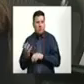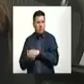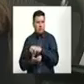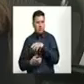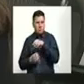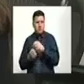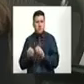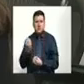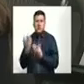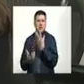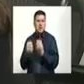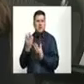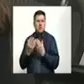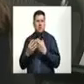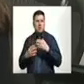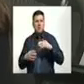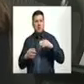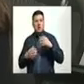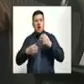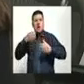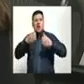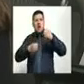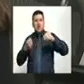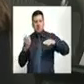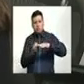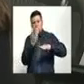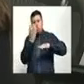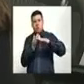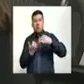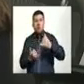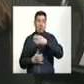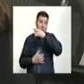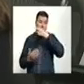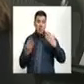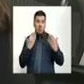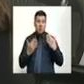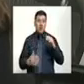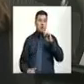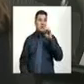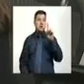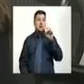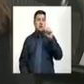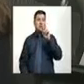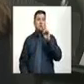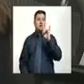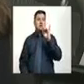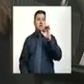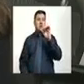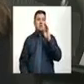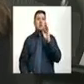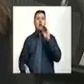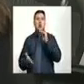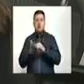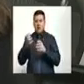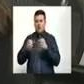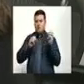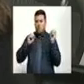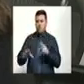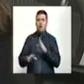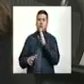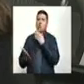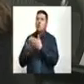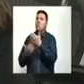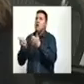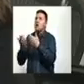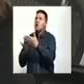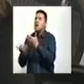fueron quemados contenedores de leche, hoy en día los campesinos de San Vicente del Caguán están teniendo que botar la leche porque no hay quien se las